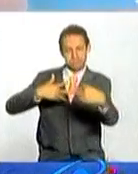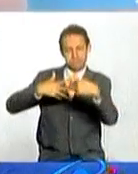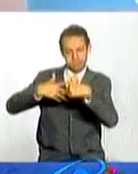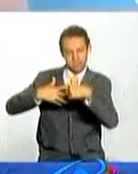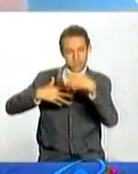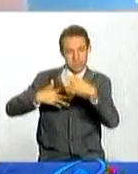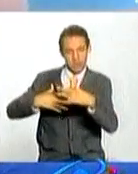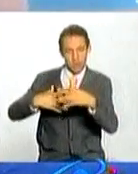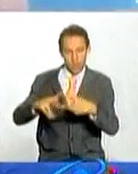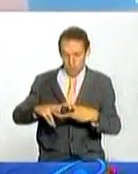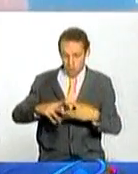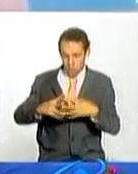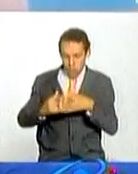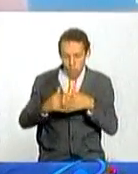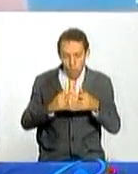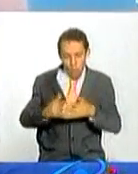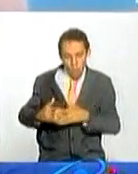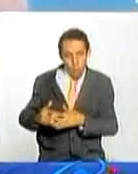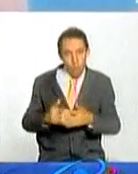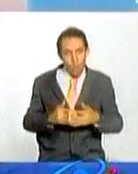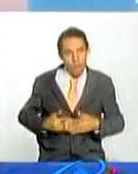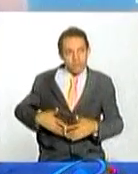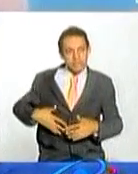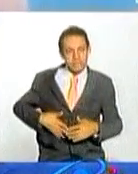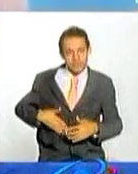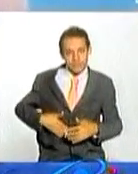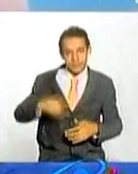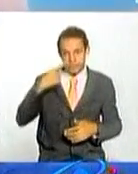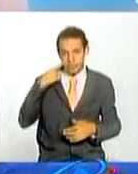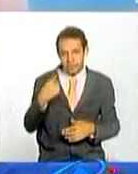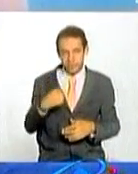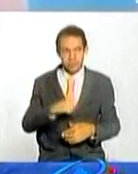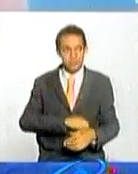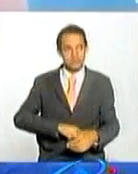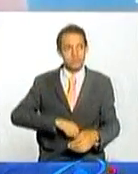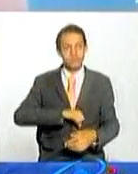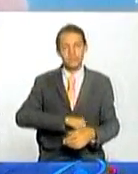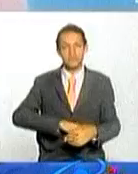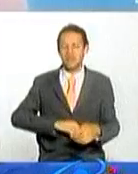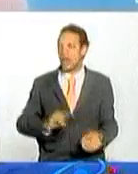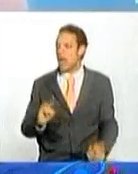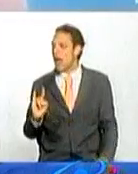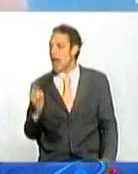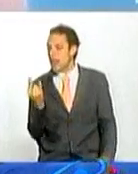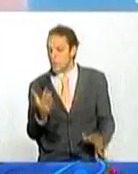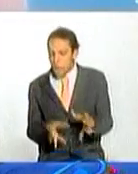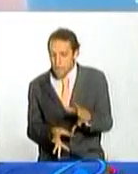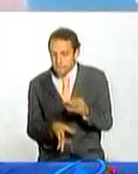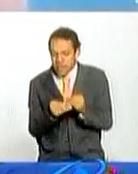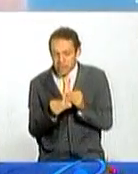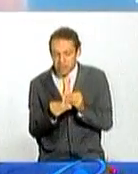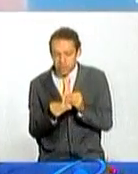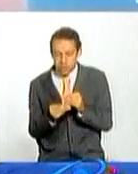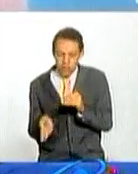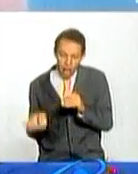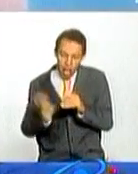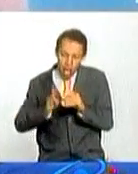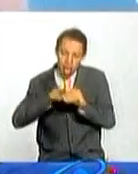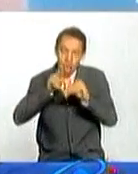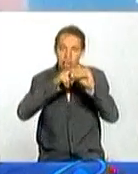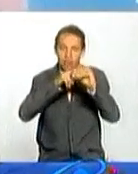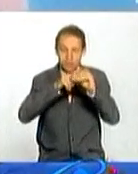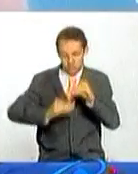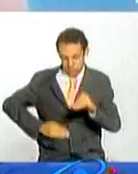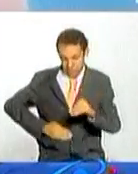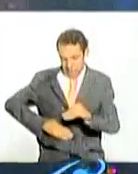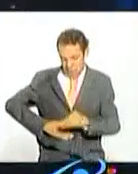tejido, su ecogenicidad. Lo primero que vamos a valorar en la ecogenicidad, que no haya un aumento de la ecogenicidad. El